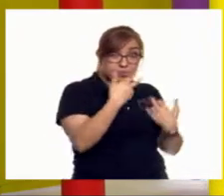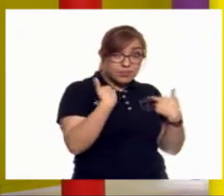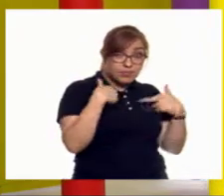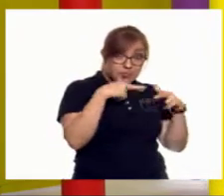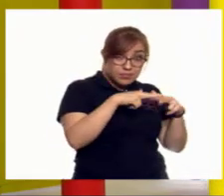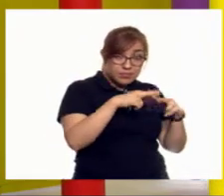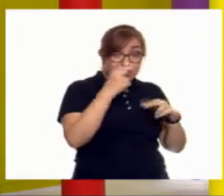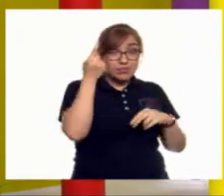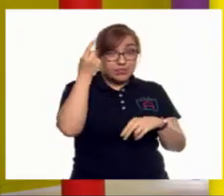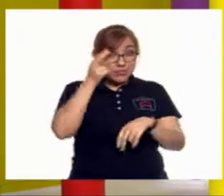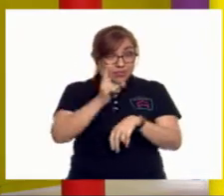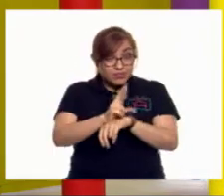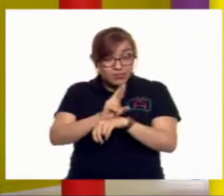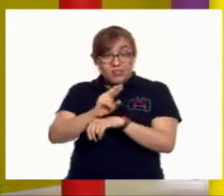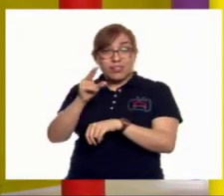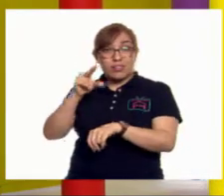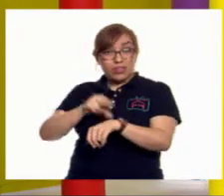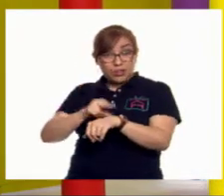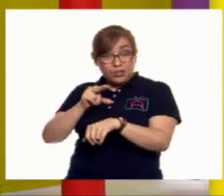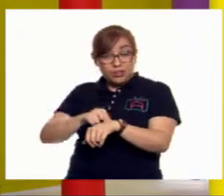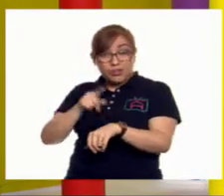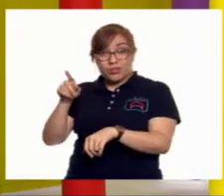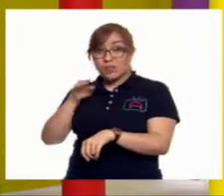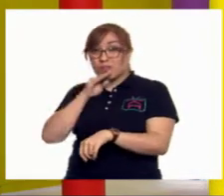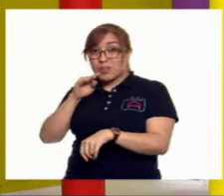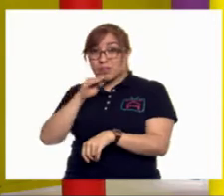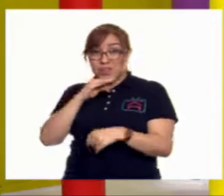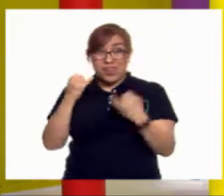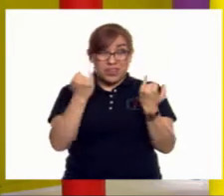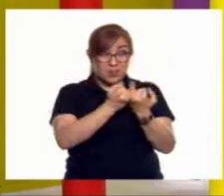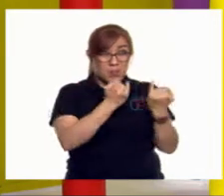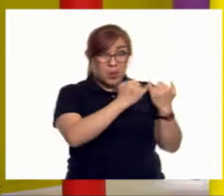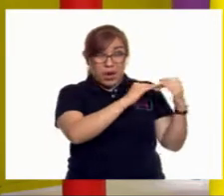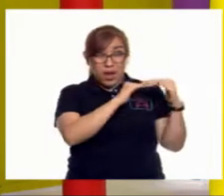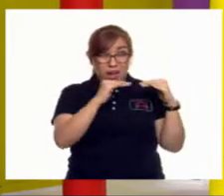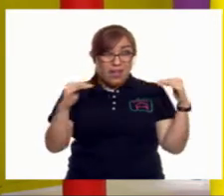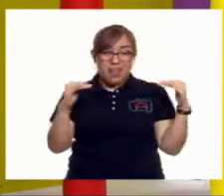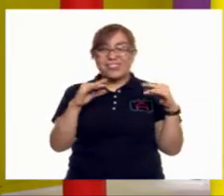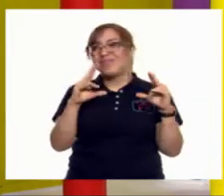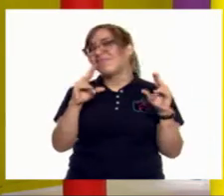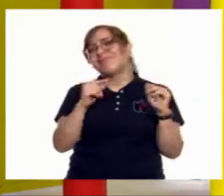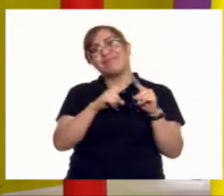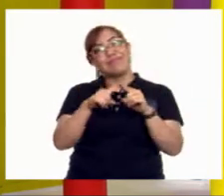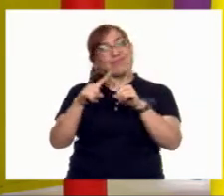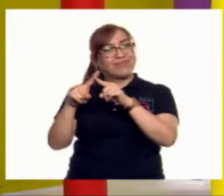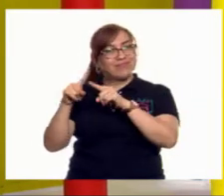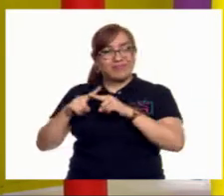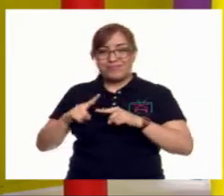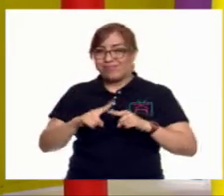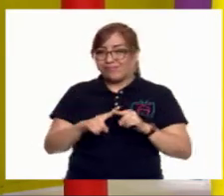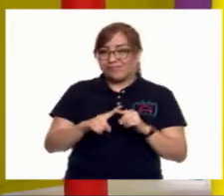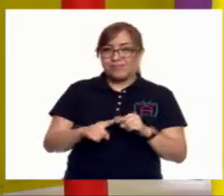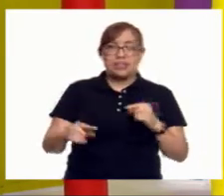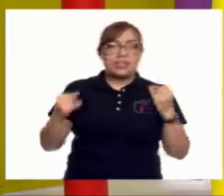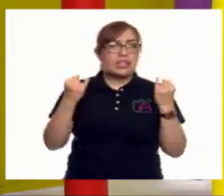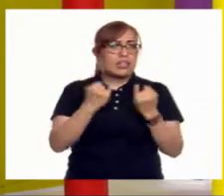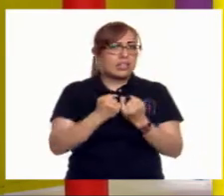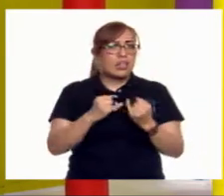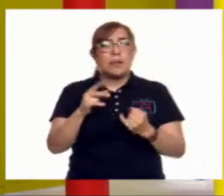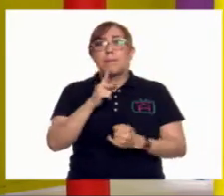directora, al doctor, a tu mamá, en fin. Siempre se ocupan palabras